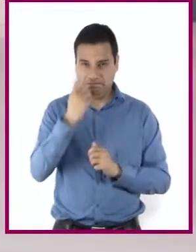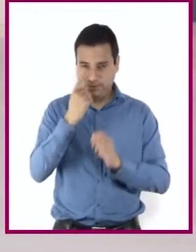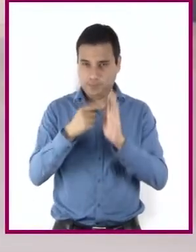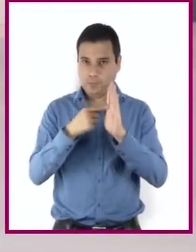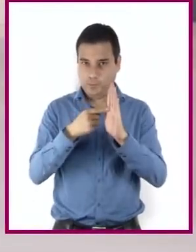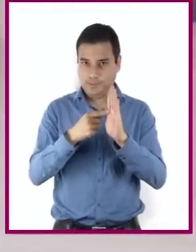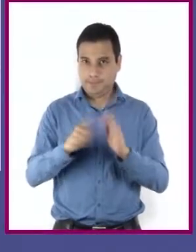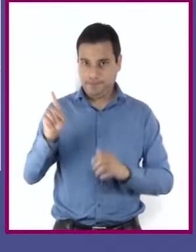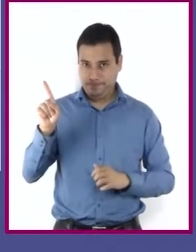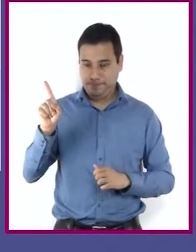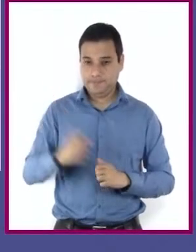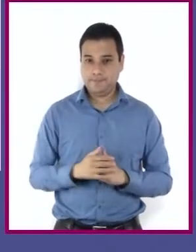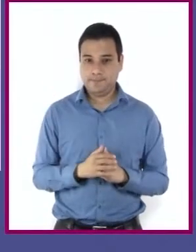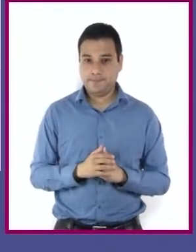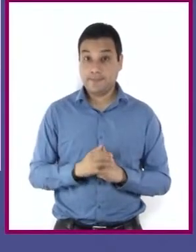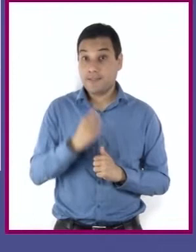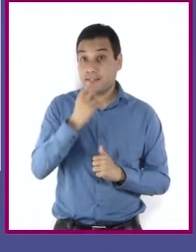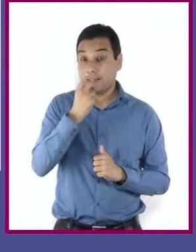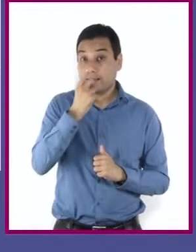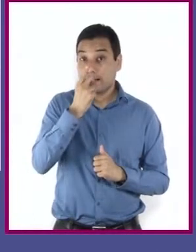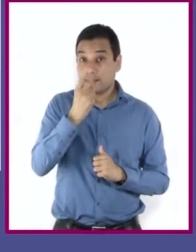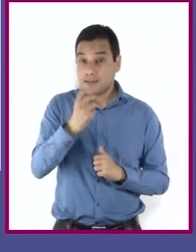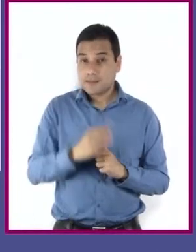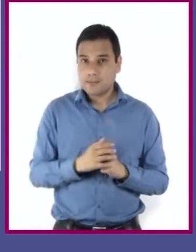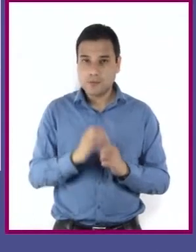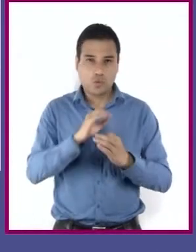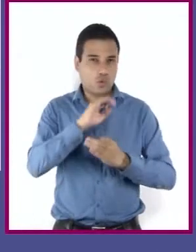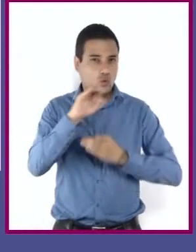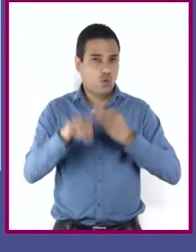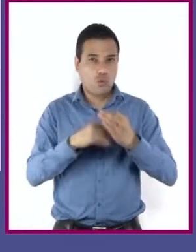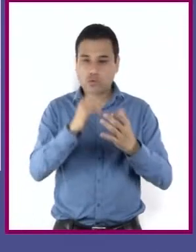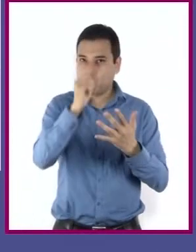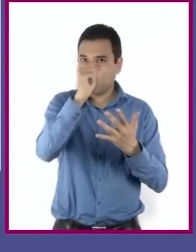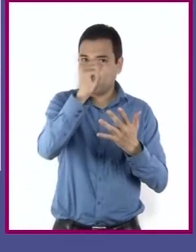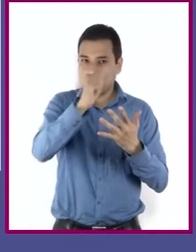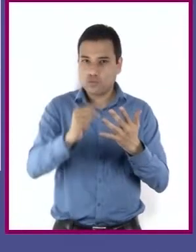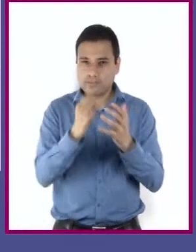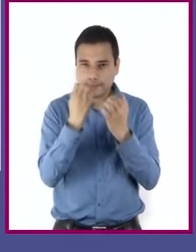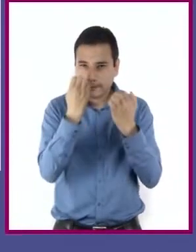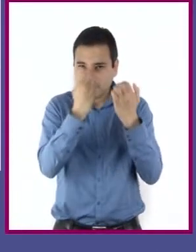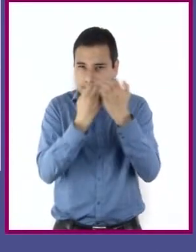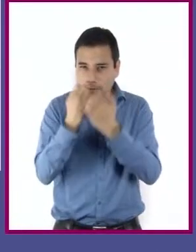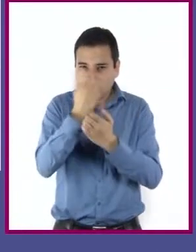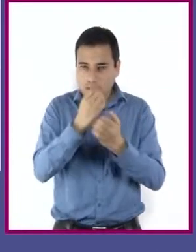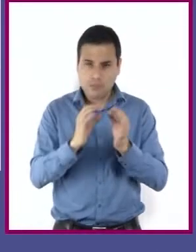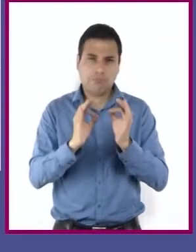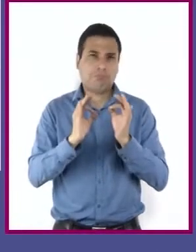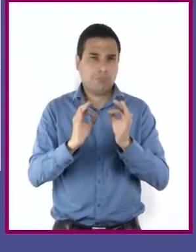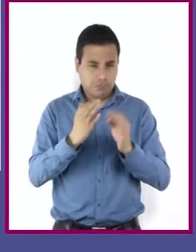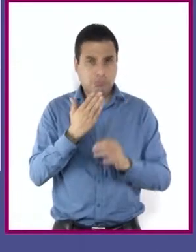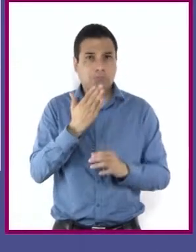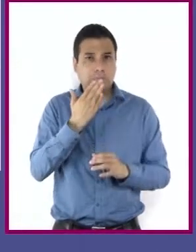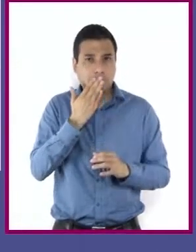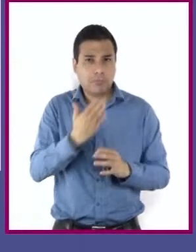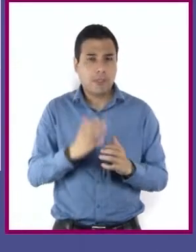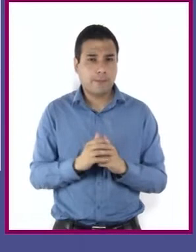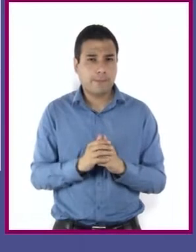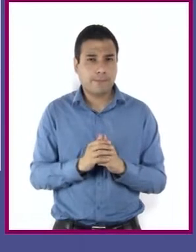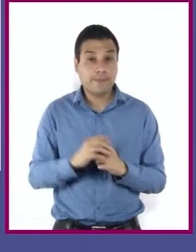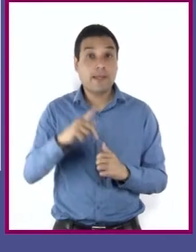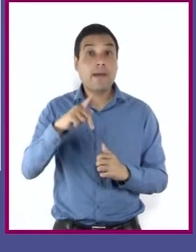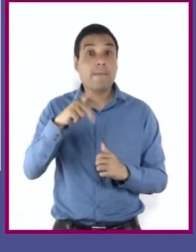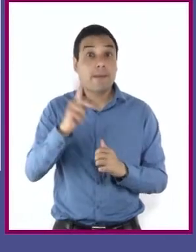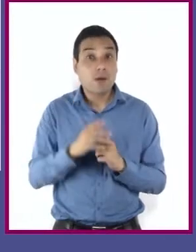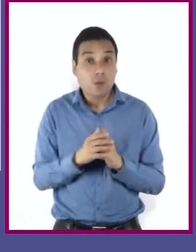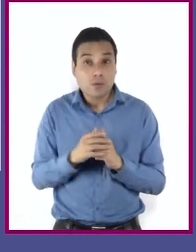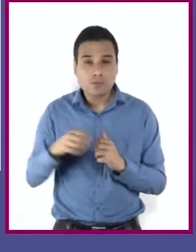resultado. Considera que todos los aspectos con los que autoevaluó su trabajo son destacados. Sin embargo,